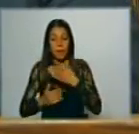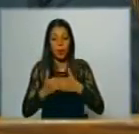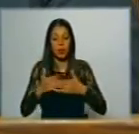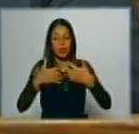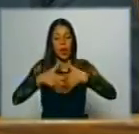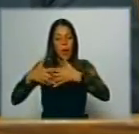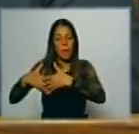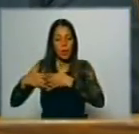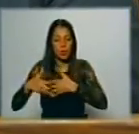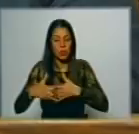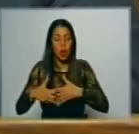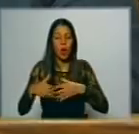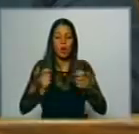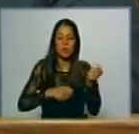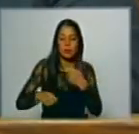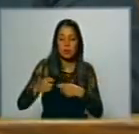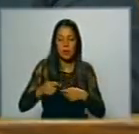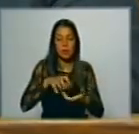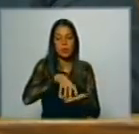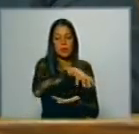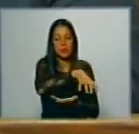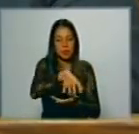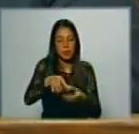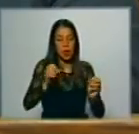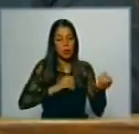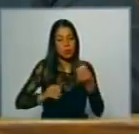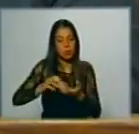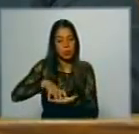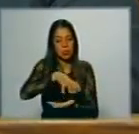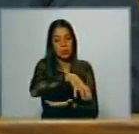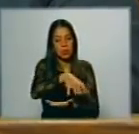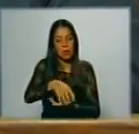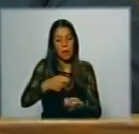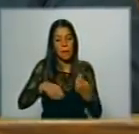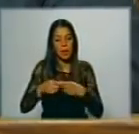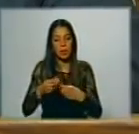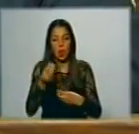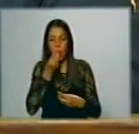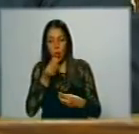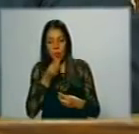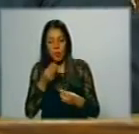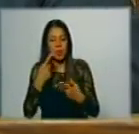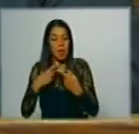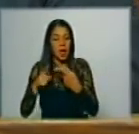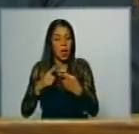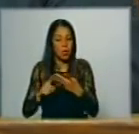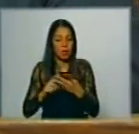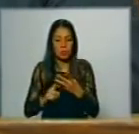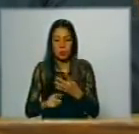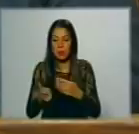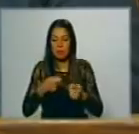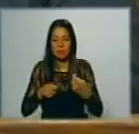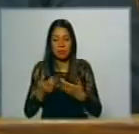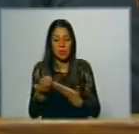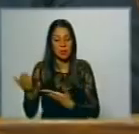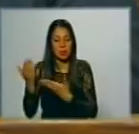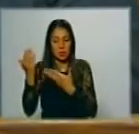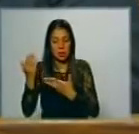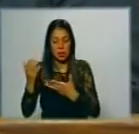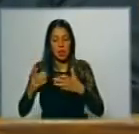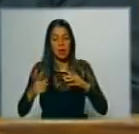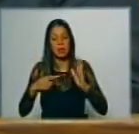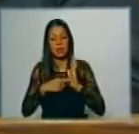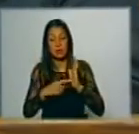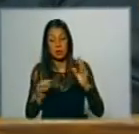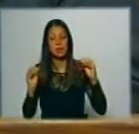producción, distribución y comercialización de bienes o prestación de servicios, según lo contemplado en esta